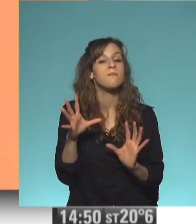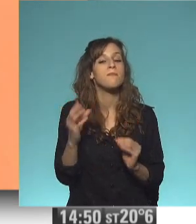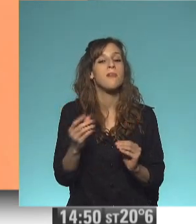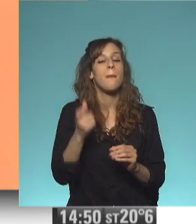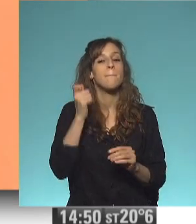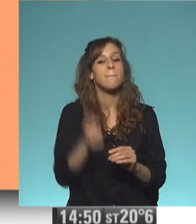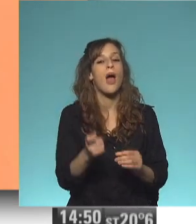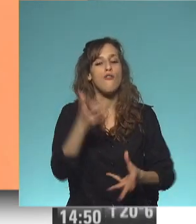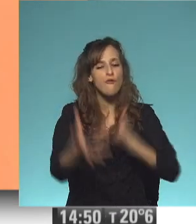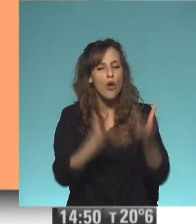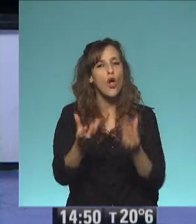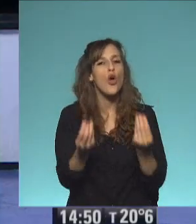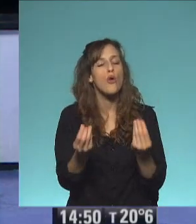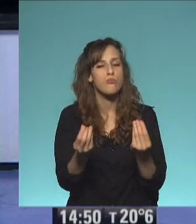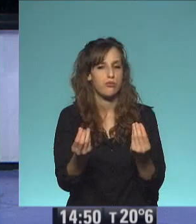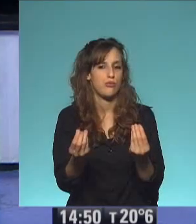El no quiere quemar al palo.